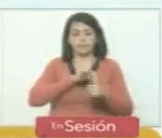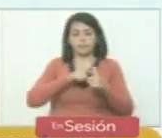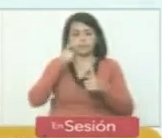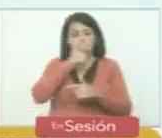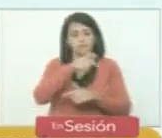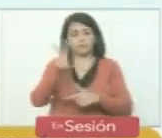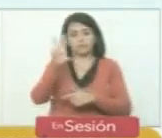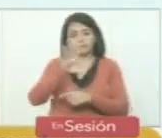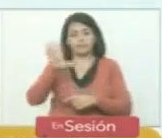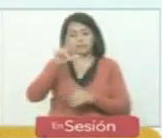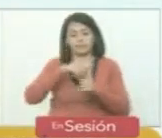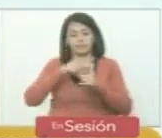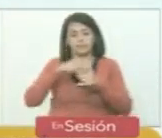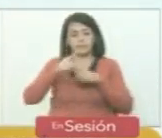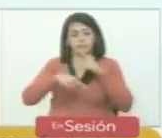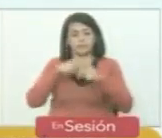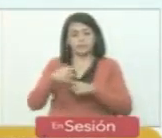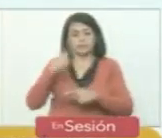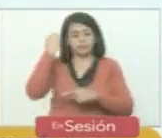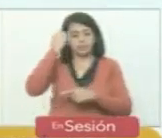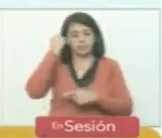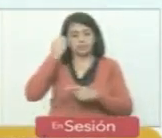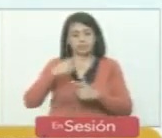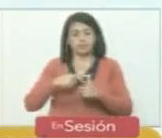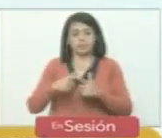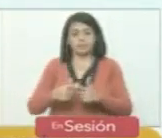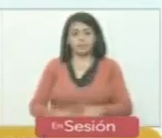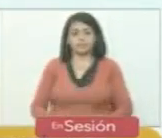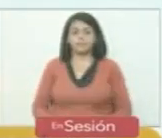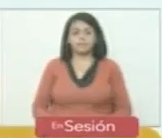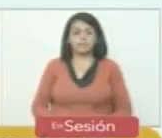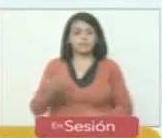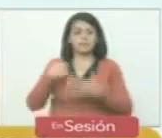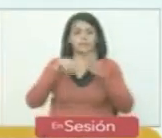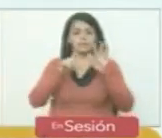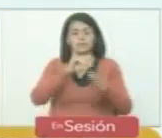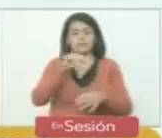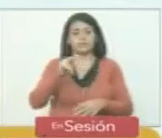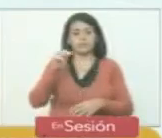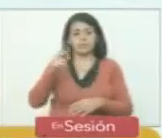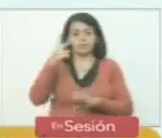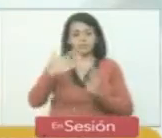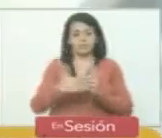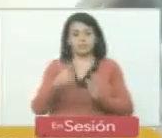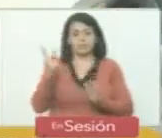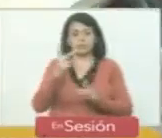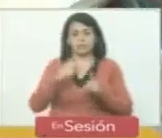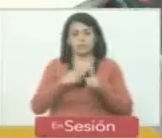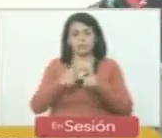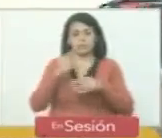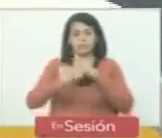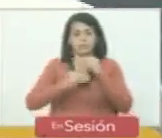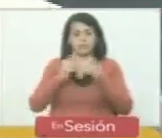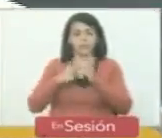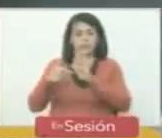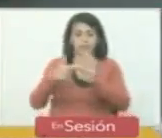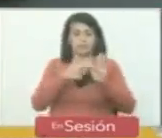pueblo venezolano, considerando que desde el 6 de junio de 2022 fue